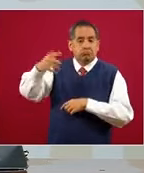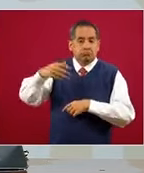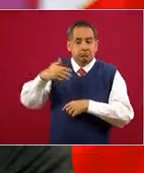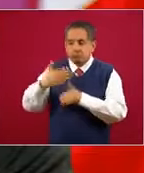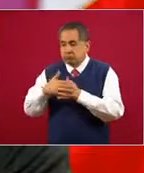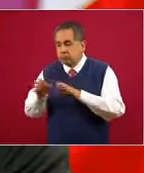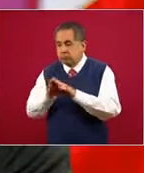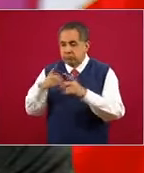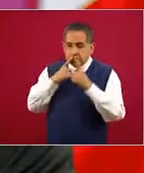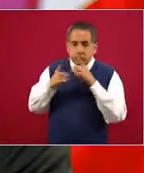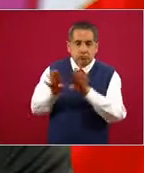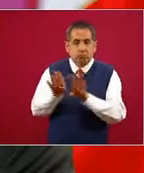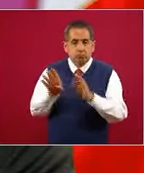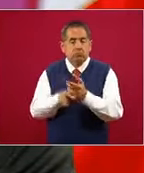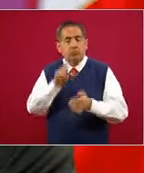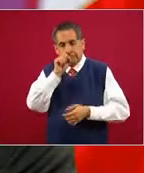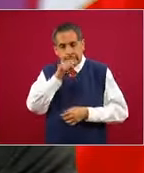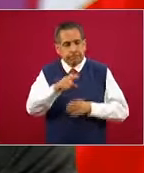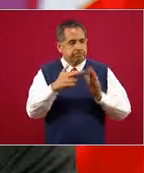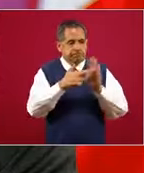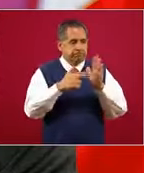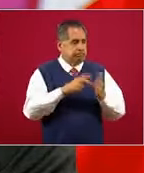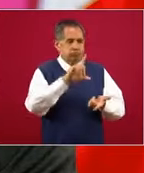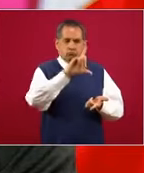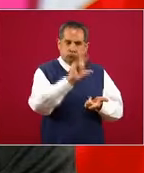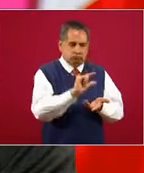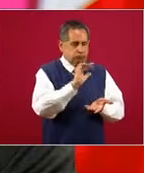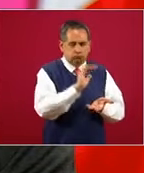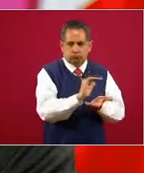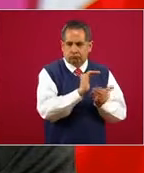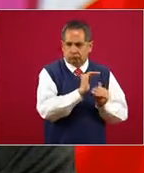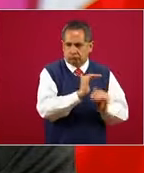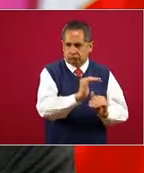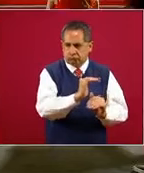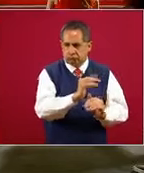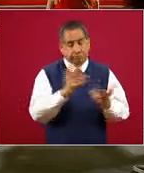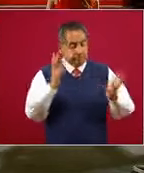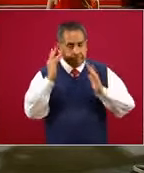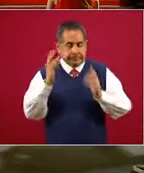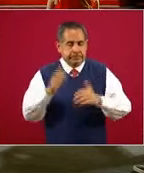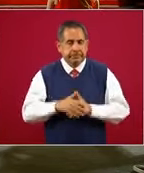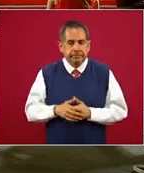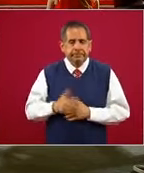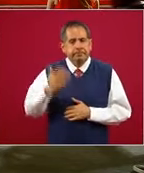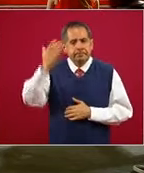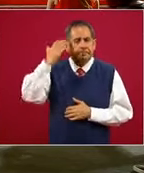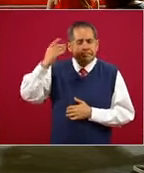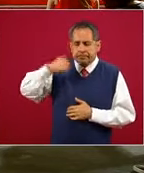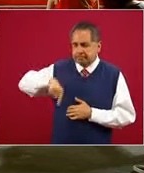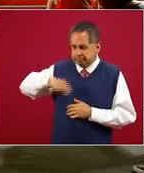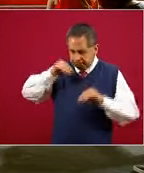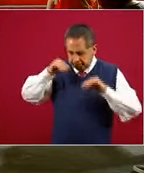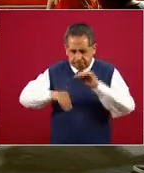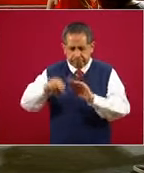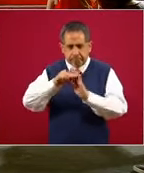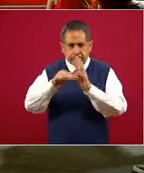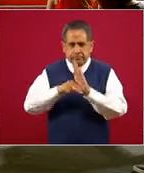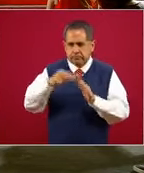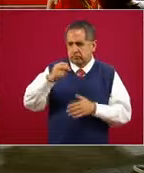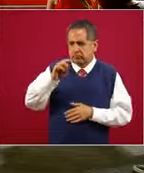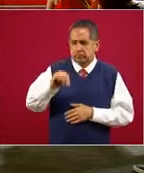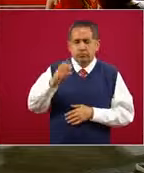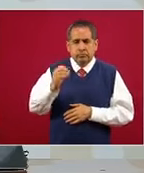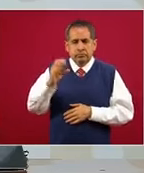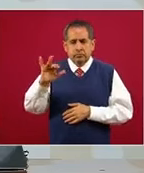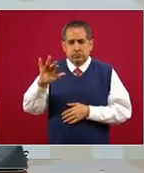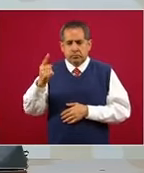y buscar la posibilidad de que también se regulen las porciones. Les podemos comentar que cuando estuvimos elaborando la norma